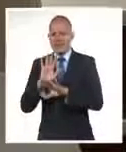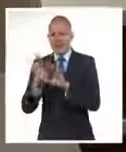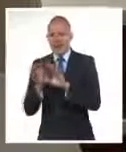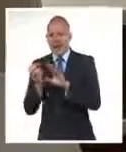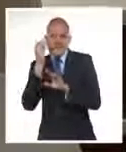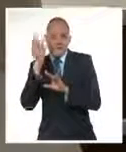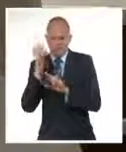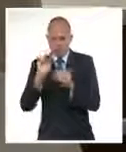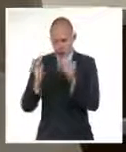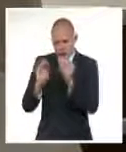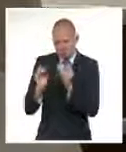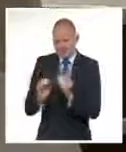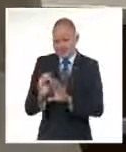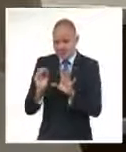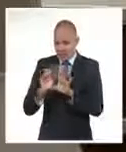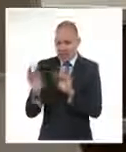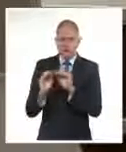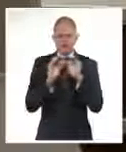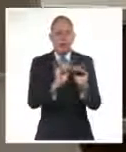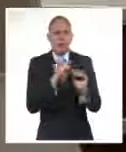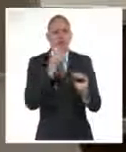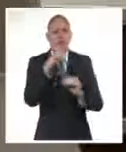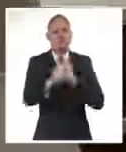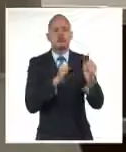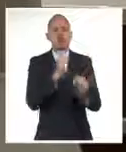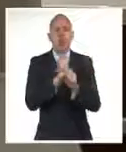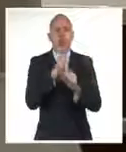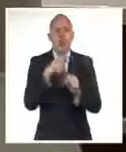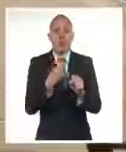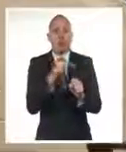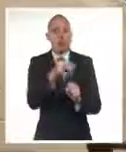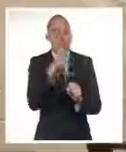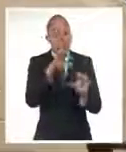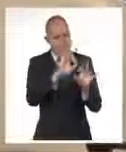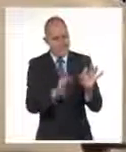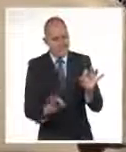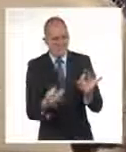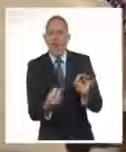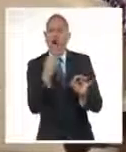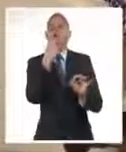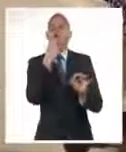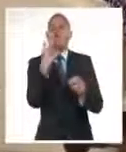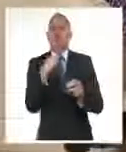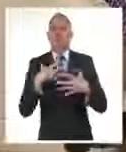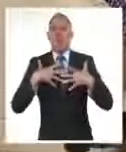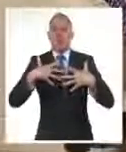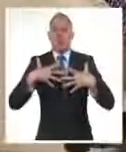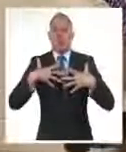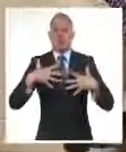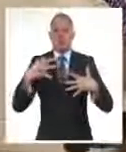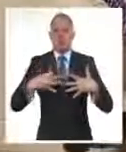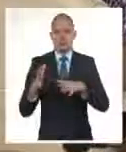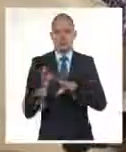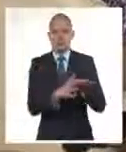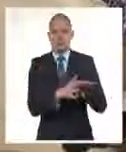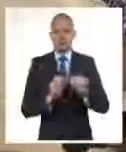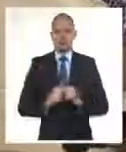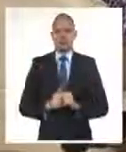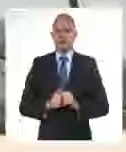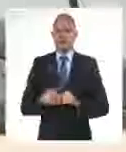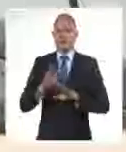del desarrollo de ese software, un software de alta complejidad para un equipo de soporte de vida. El trabajo con el parque nos ha permitido